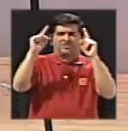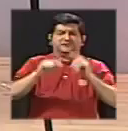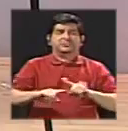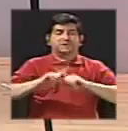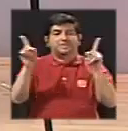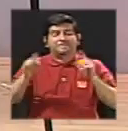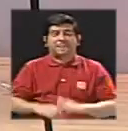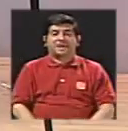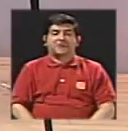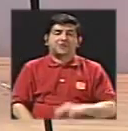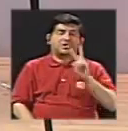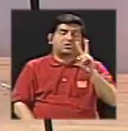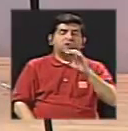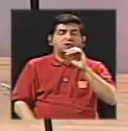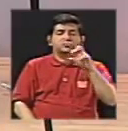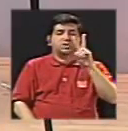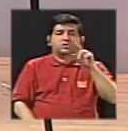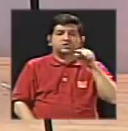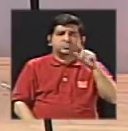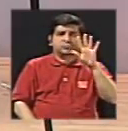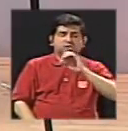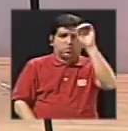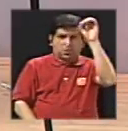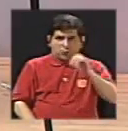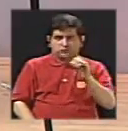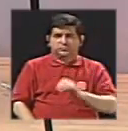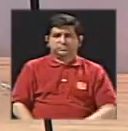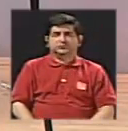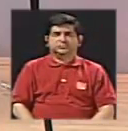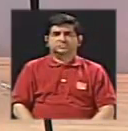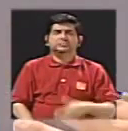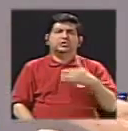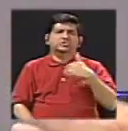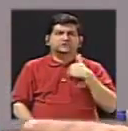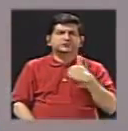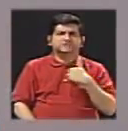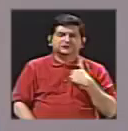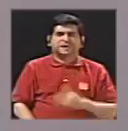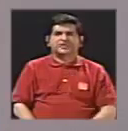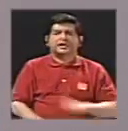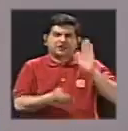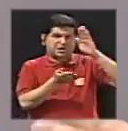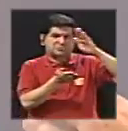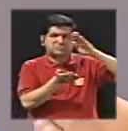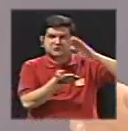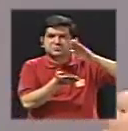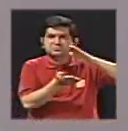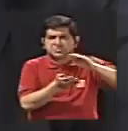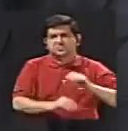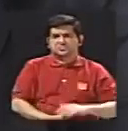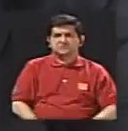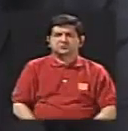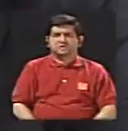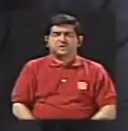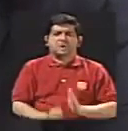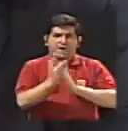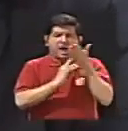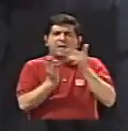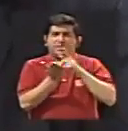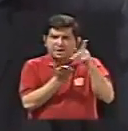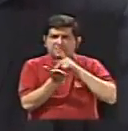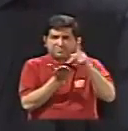ese 2.5% se iba a mitigar de alguna forma con los pagos